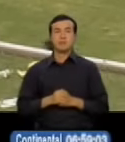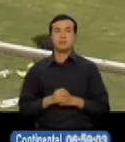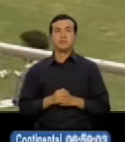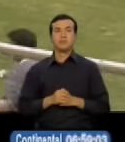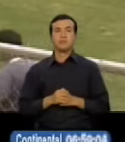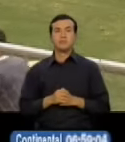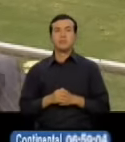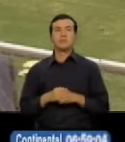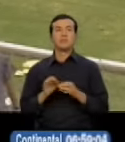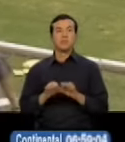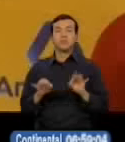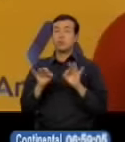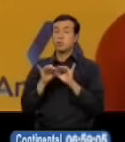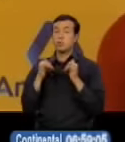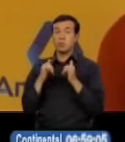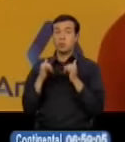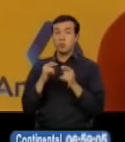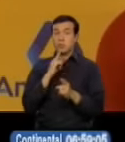un partido muy importante, muy fuerte.